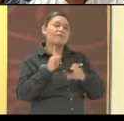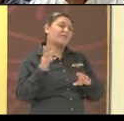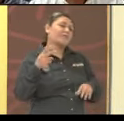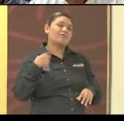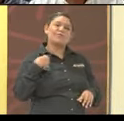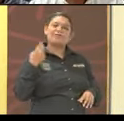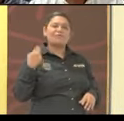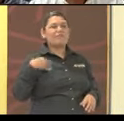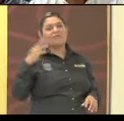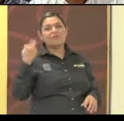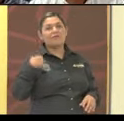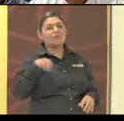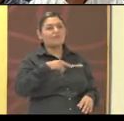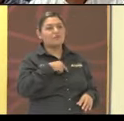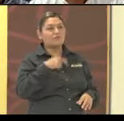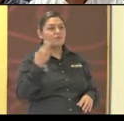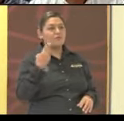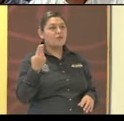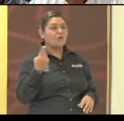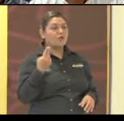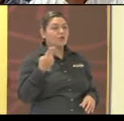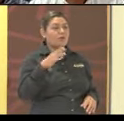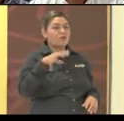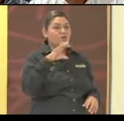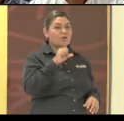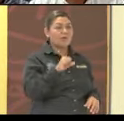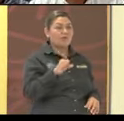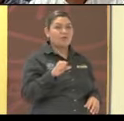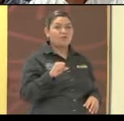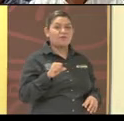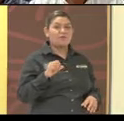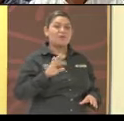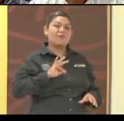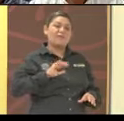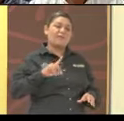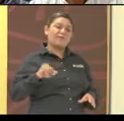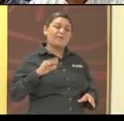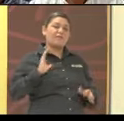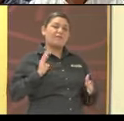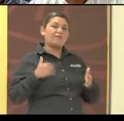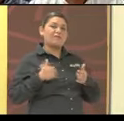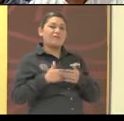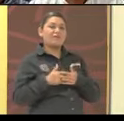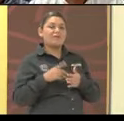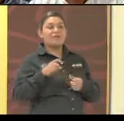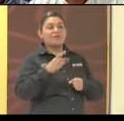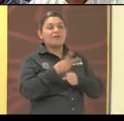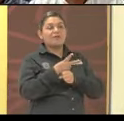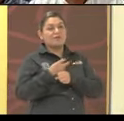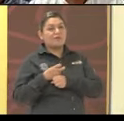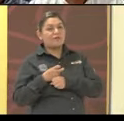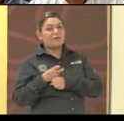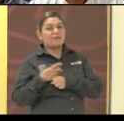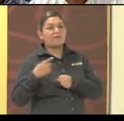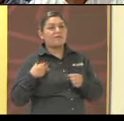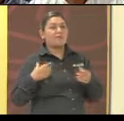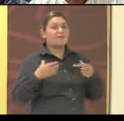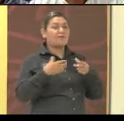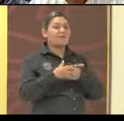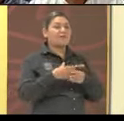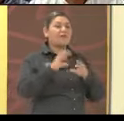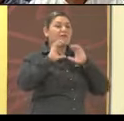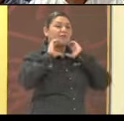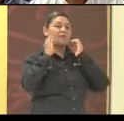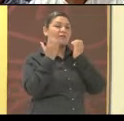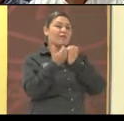nosotros te lo conseguimos, sí, a nivel. Nada más que luego me pusieron, pues no una condición, sino una invitación que forme parte del club.